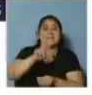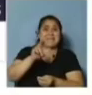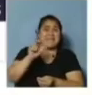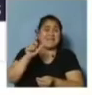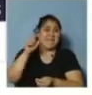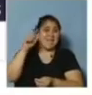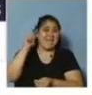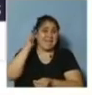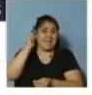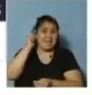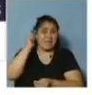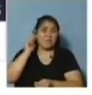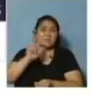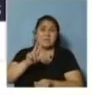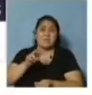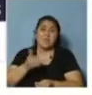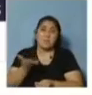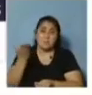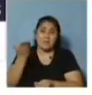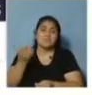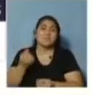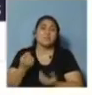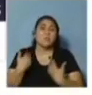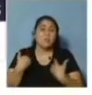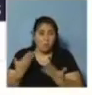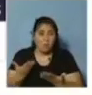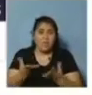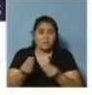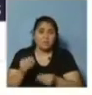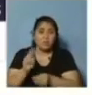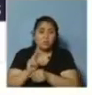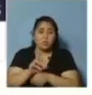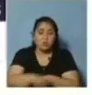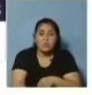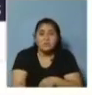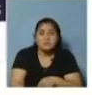adultos, personal de riesgo, también va a beneficiar a esos más pequeñitos que no pueden recibir la vacuna.